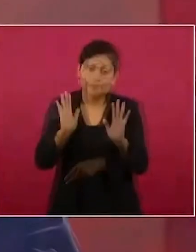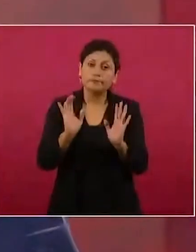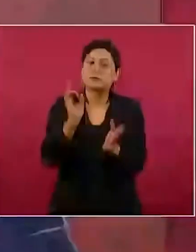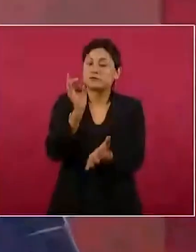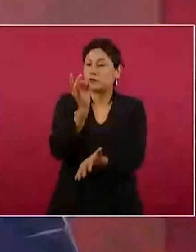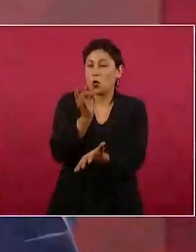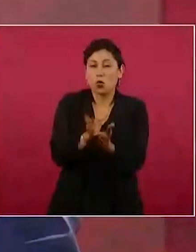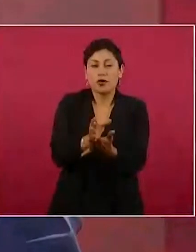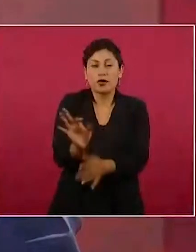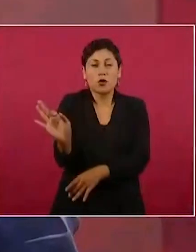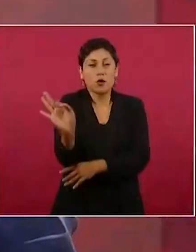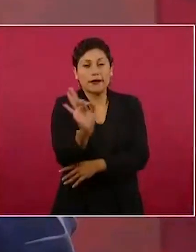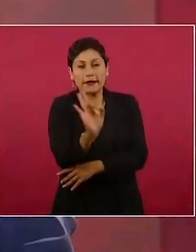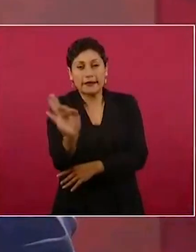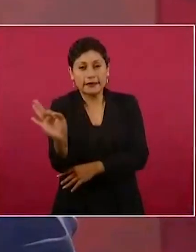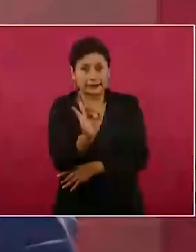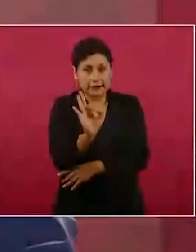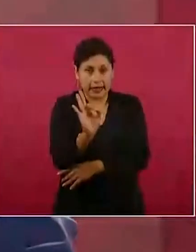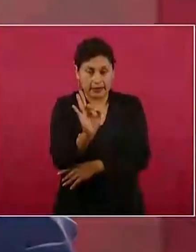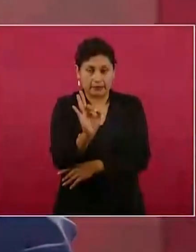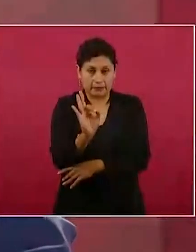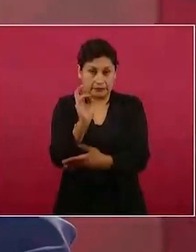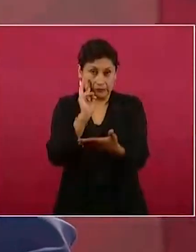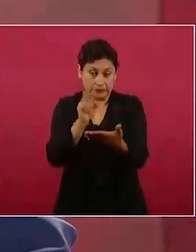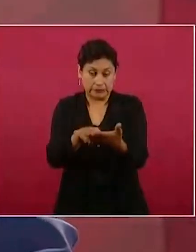aclararlo, de la orden de aprehensión